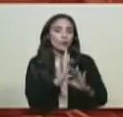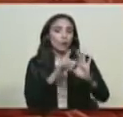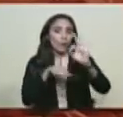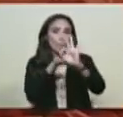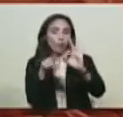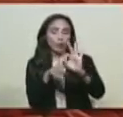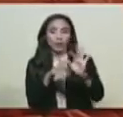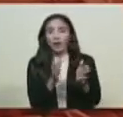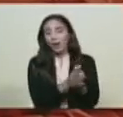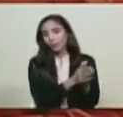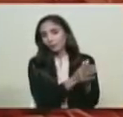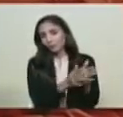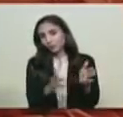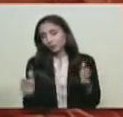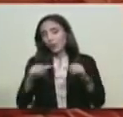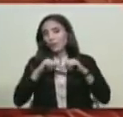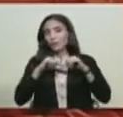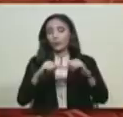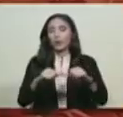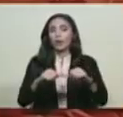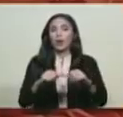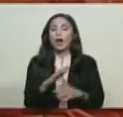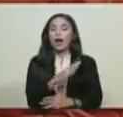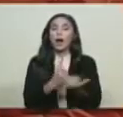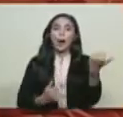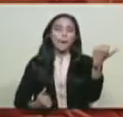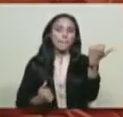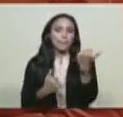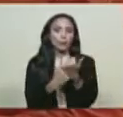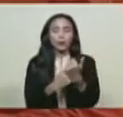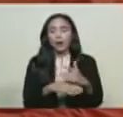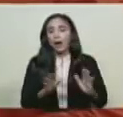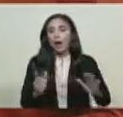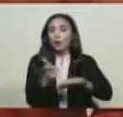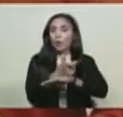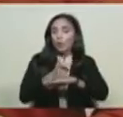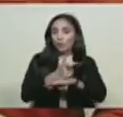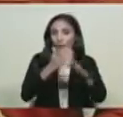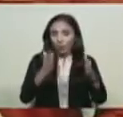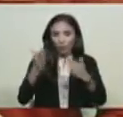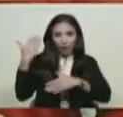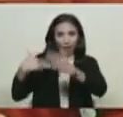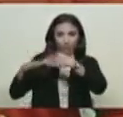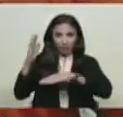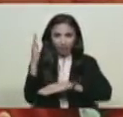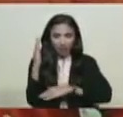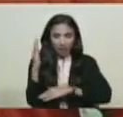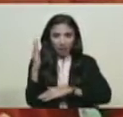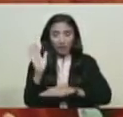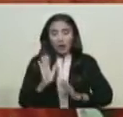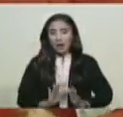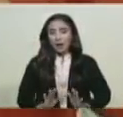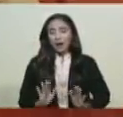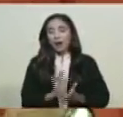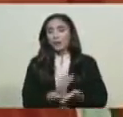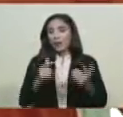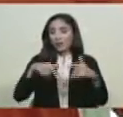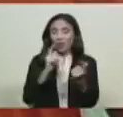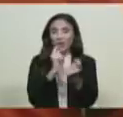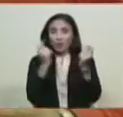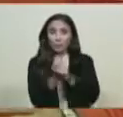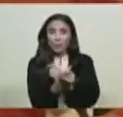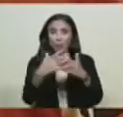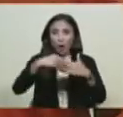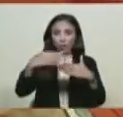así va a seguir siendo. Por eso el pueblo le va a dar una pela a Ferry Falcón por atreverse a proponer que nos convirtamos en una colonia